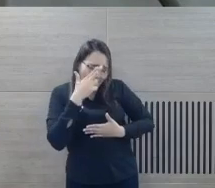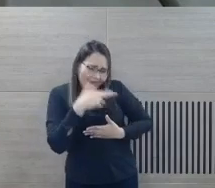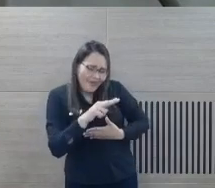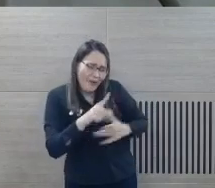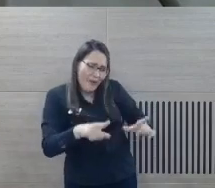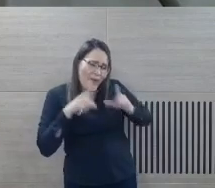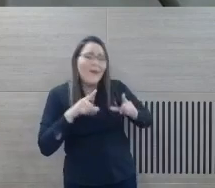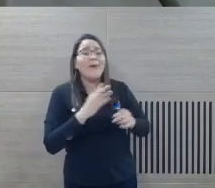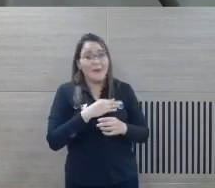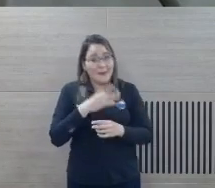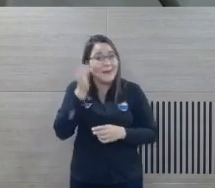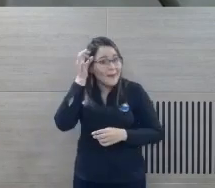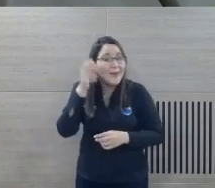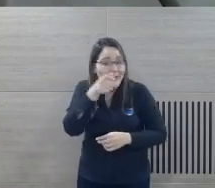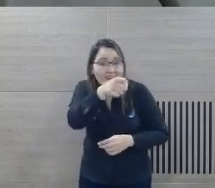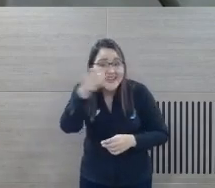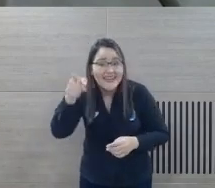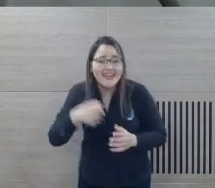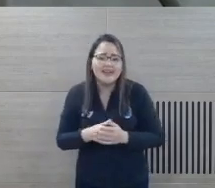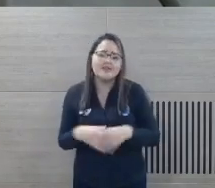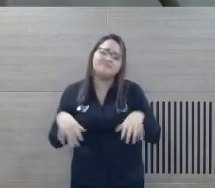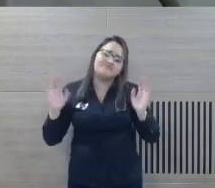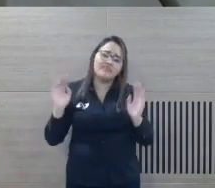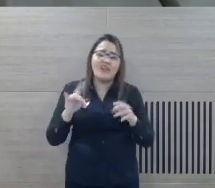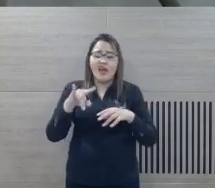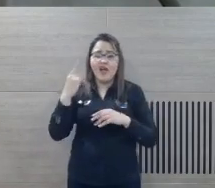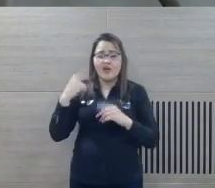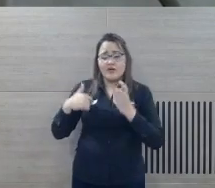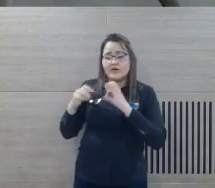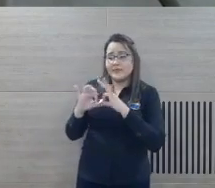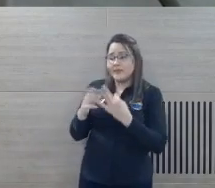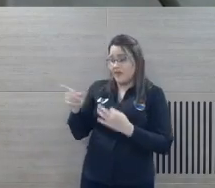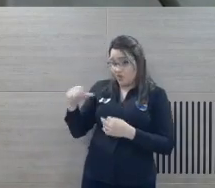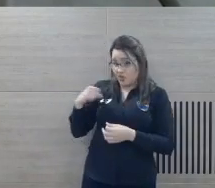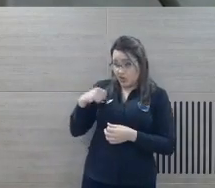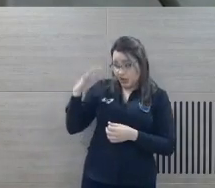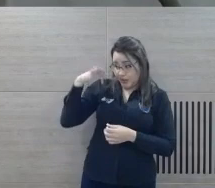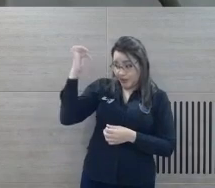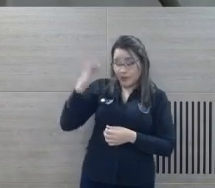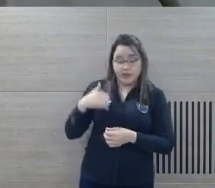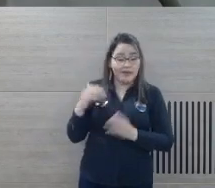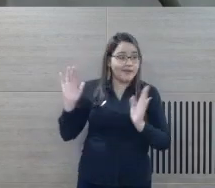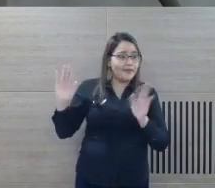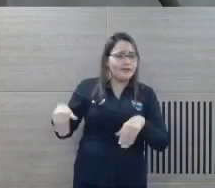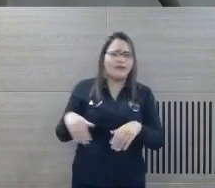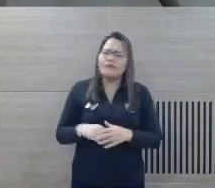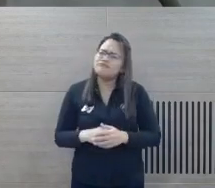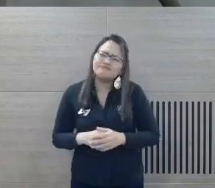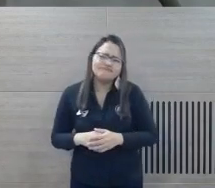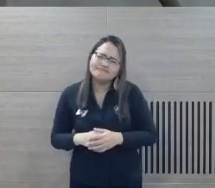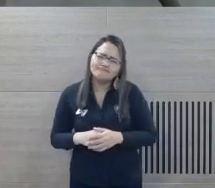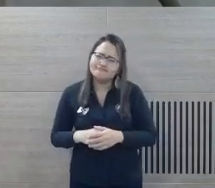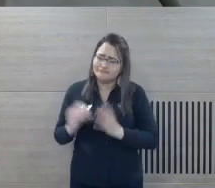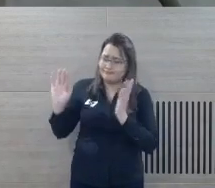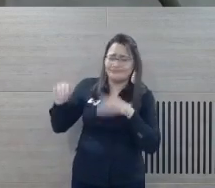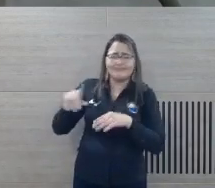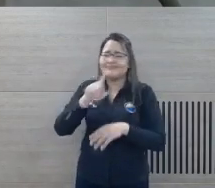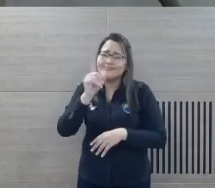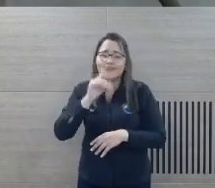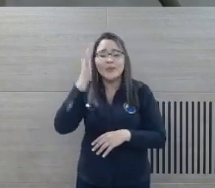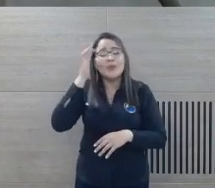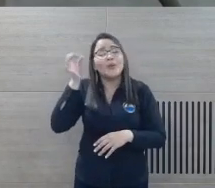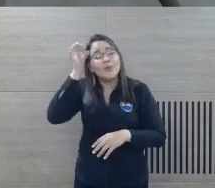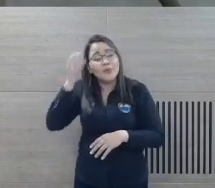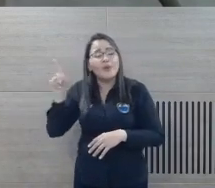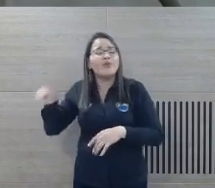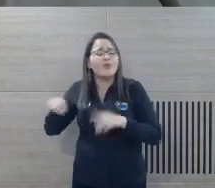no tengan un título, son inferiores a ustedes. Simplemente ellos sacrificaron la posibilidad de hacerlo para que ustedes hoy lo tengan. Así que cada día que miren